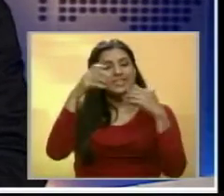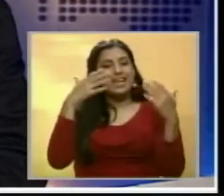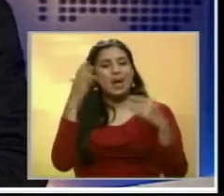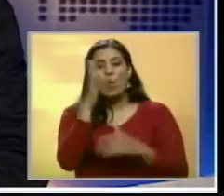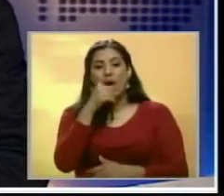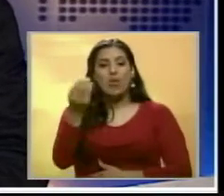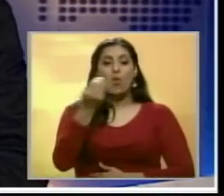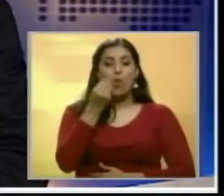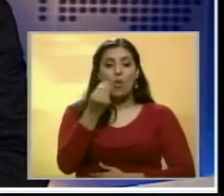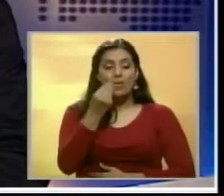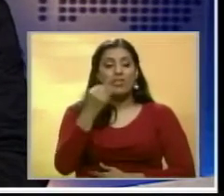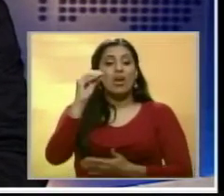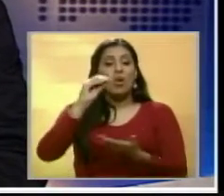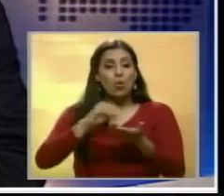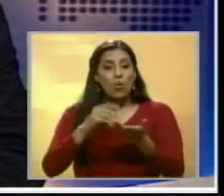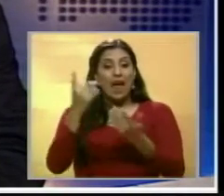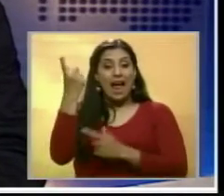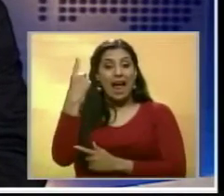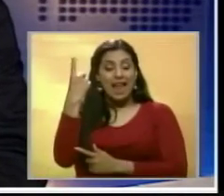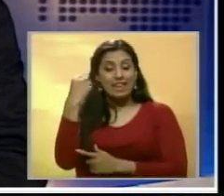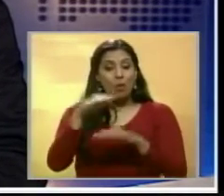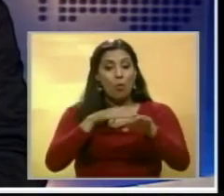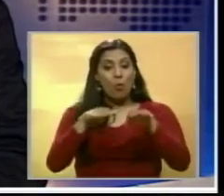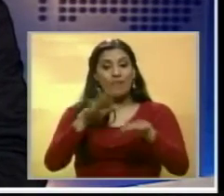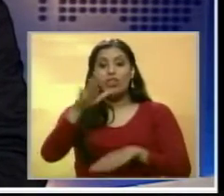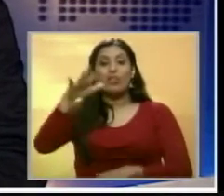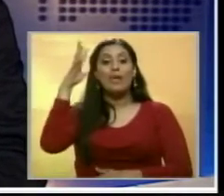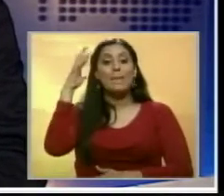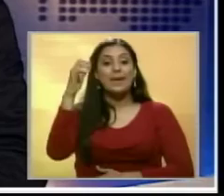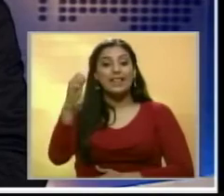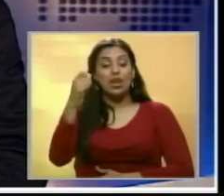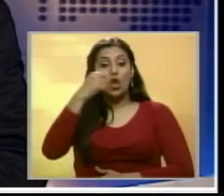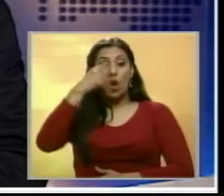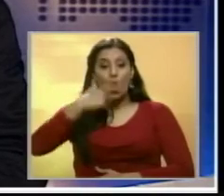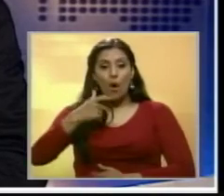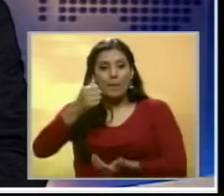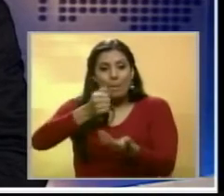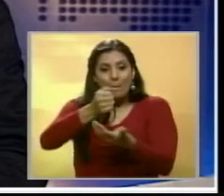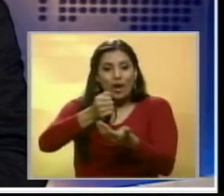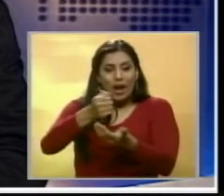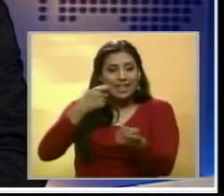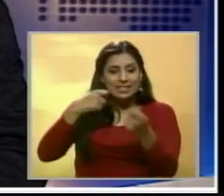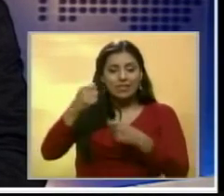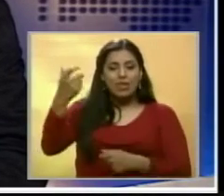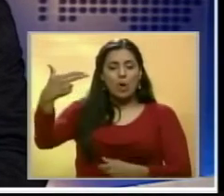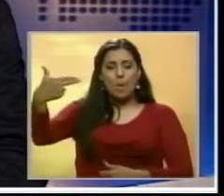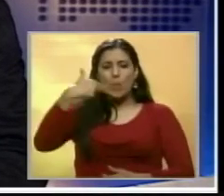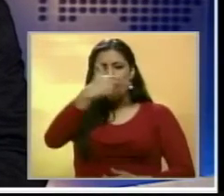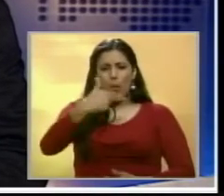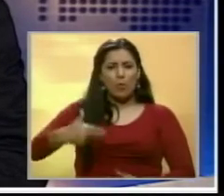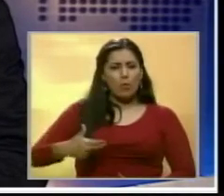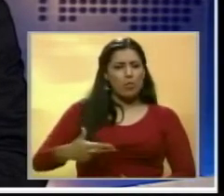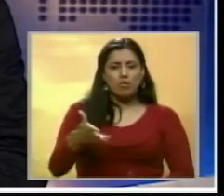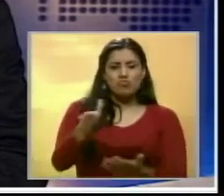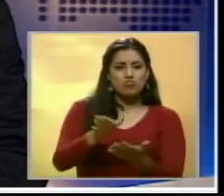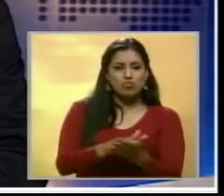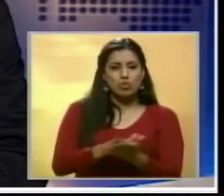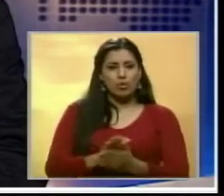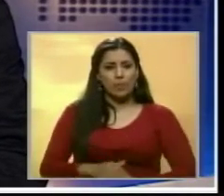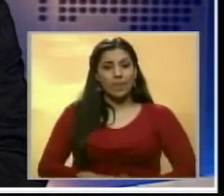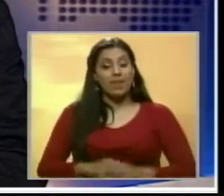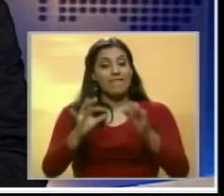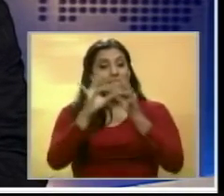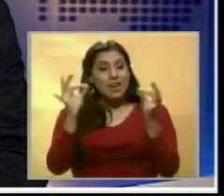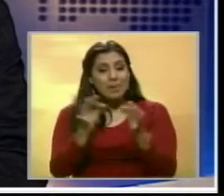escasez de alimentos registradas la tarde de este jueves en Petare, un vendedor de comida rápida murió tras recibir varios impactos de bala.